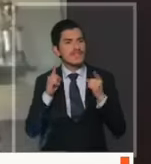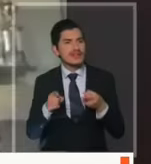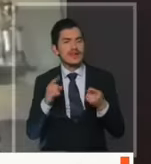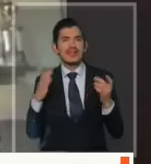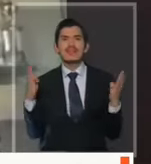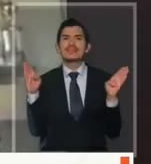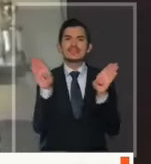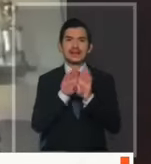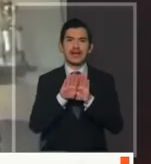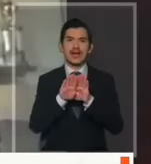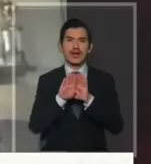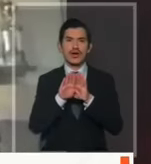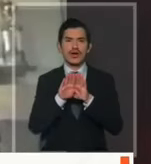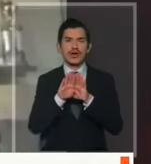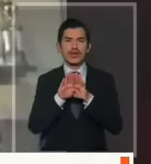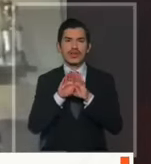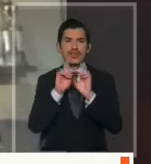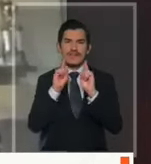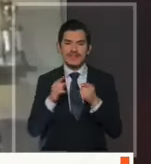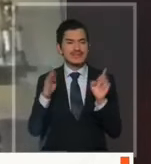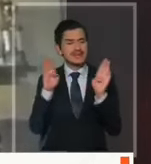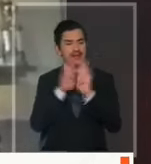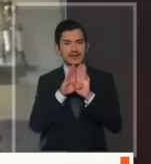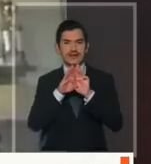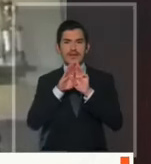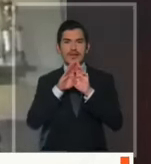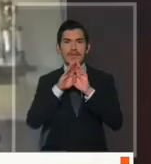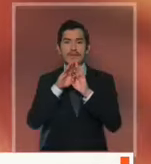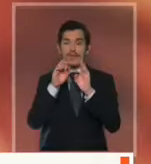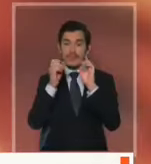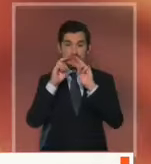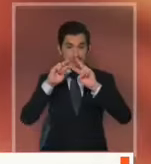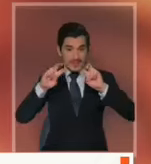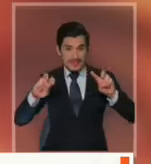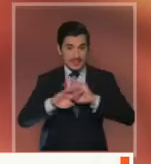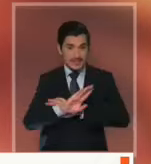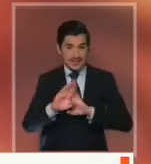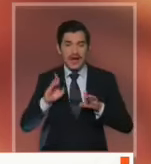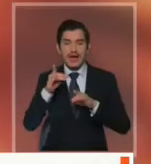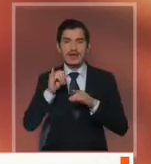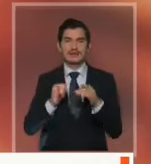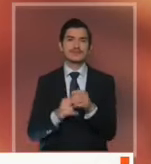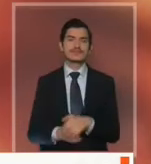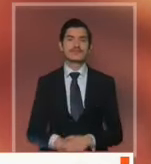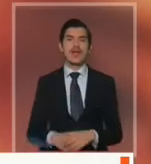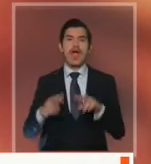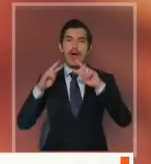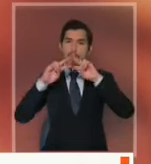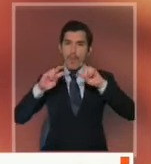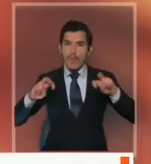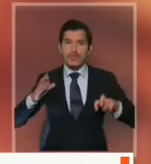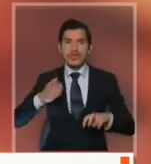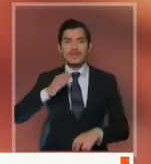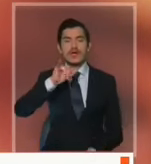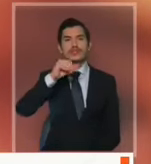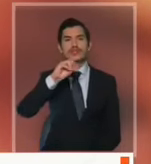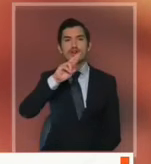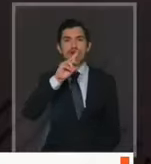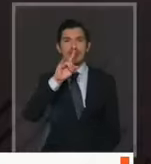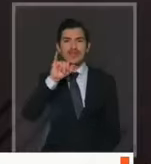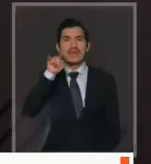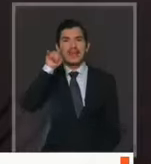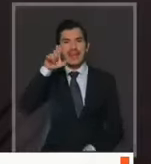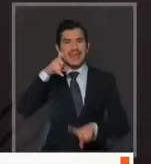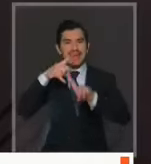quedado cerrado hasta la materia de la investigación, hasta que se terminara. La investigación sigue en curso con Jordi Mora Plaza, el ex